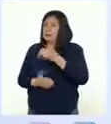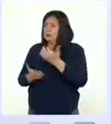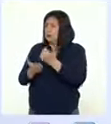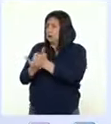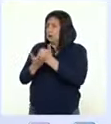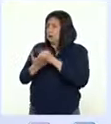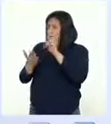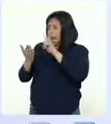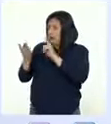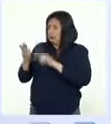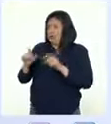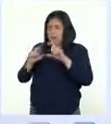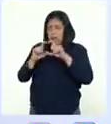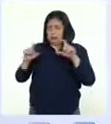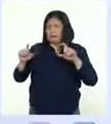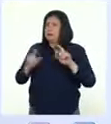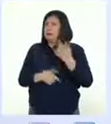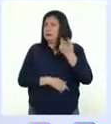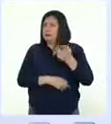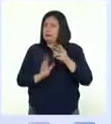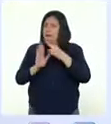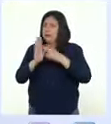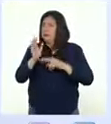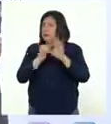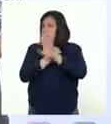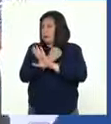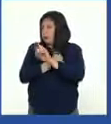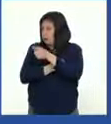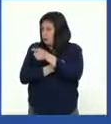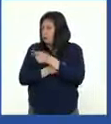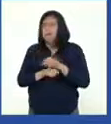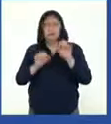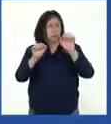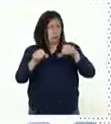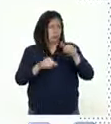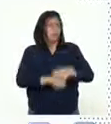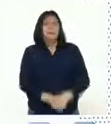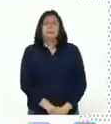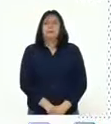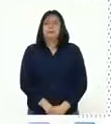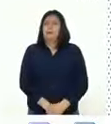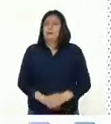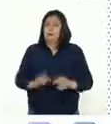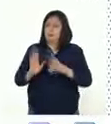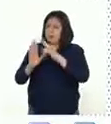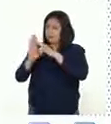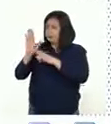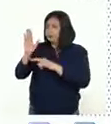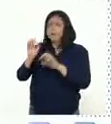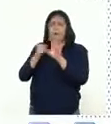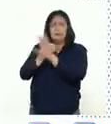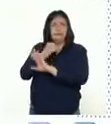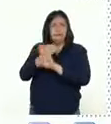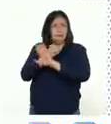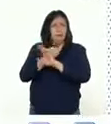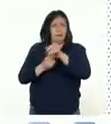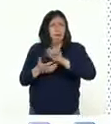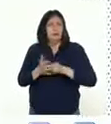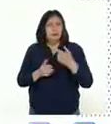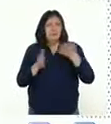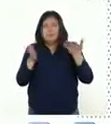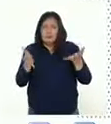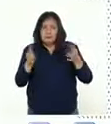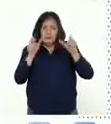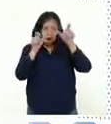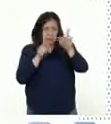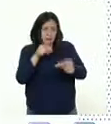ayudarías leyendo el párrafo del principio protector? Claro que sí. Principio protector. Se centra